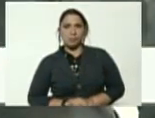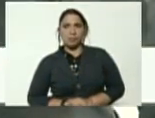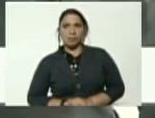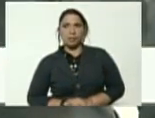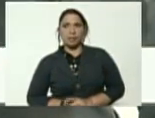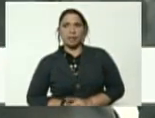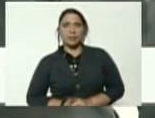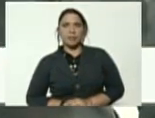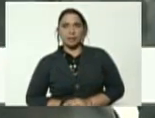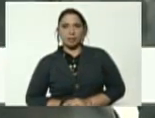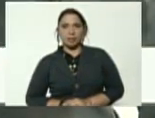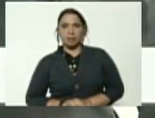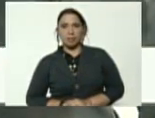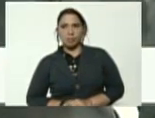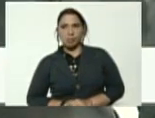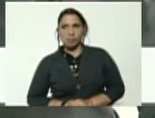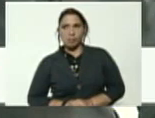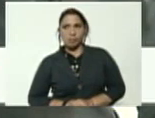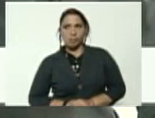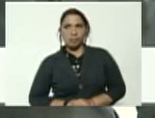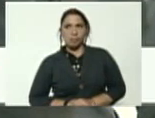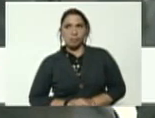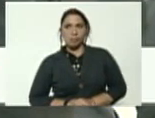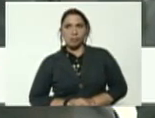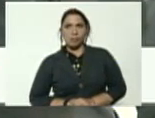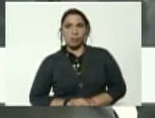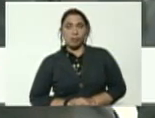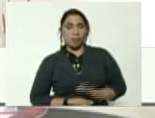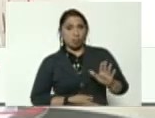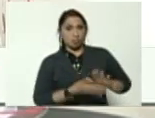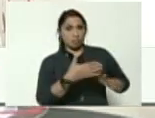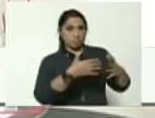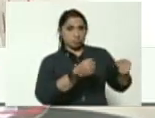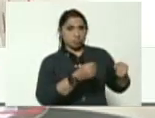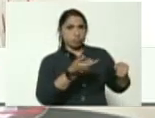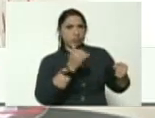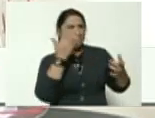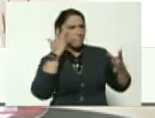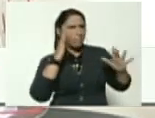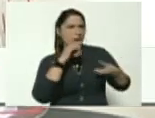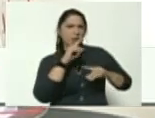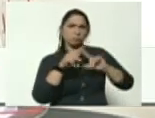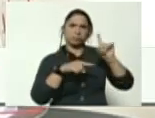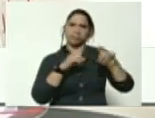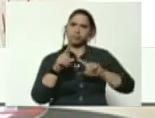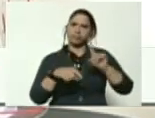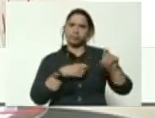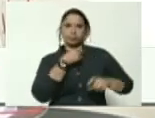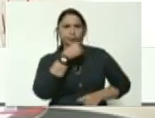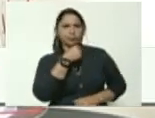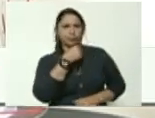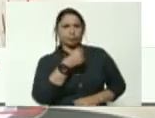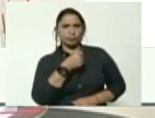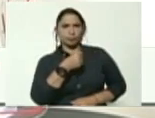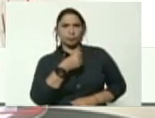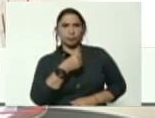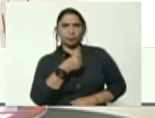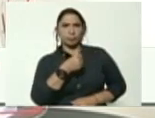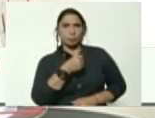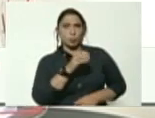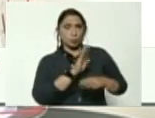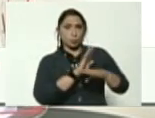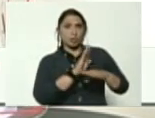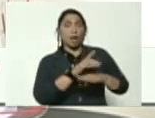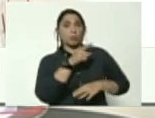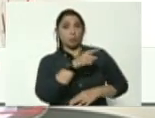y perjudicar su imagen. Cuando él sale de Yare, pues había una expectativa. Los medios de comunicación cubrieron ese momento en Los